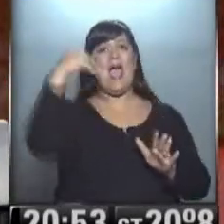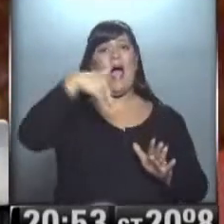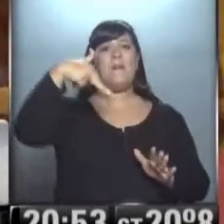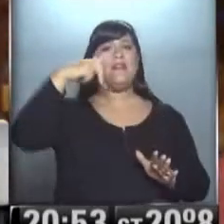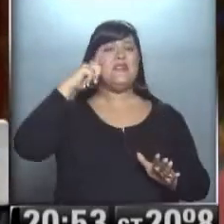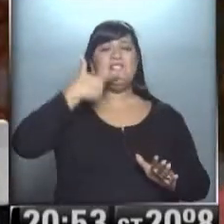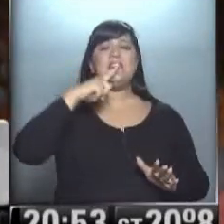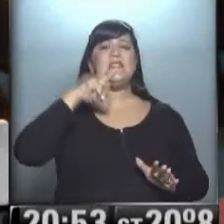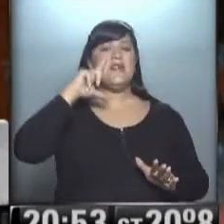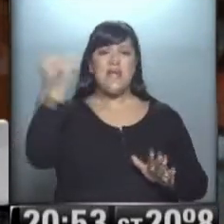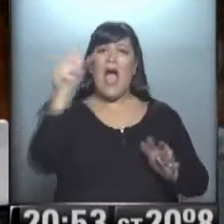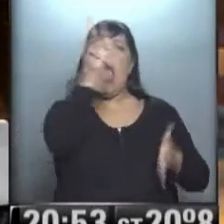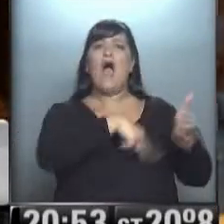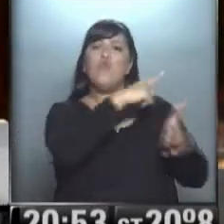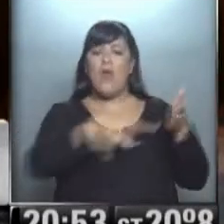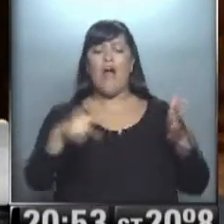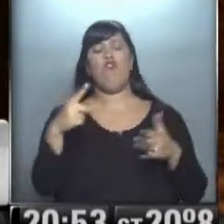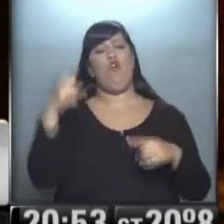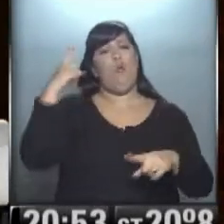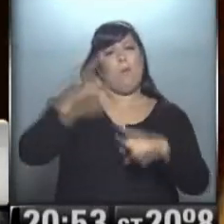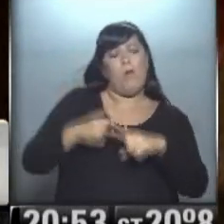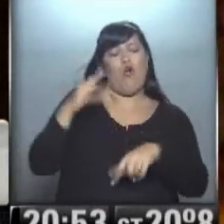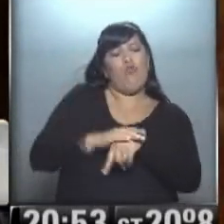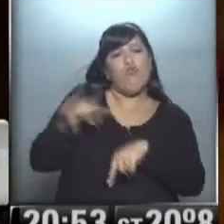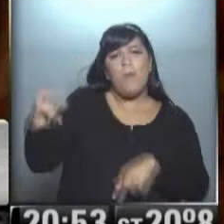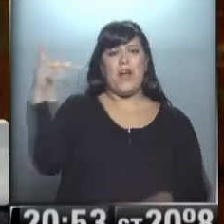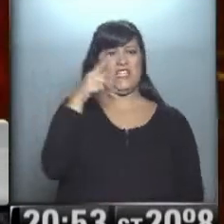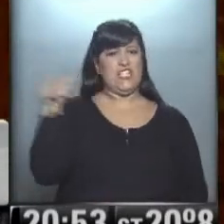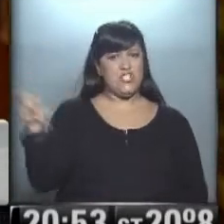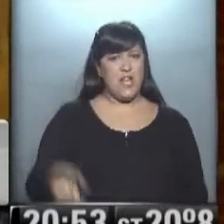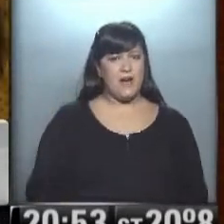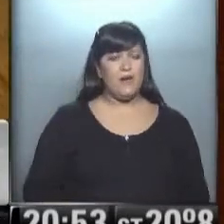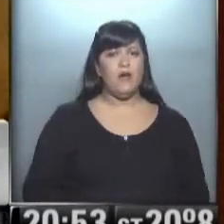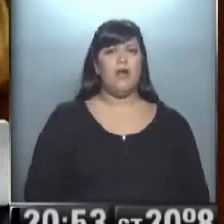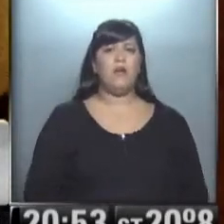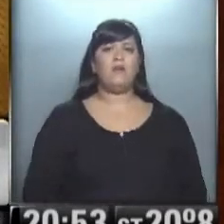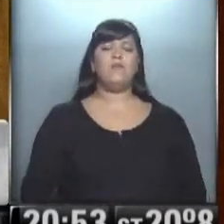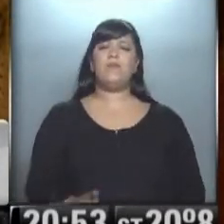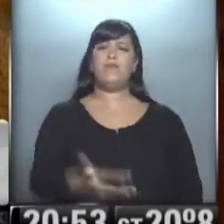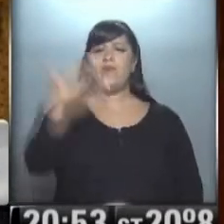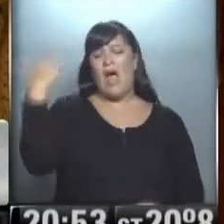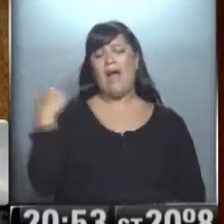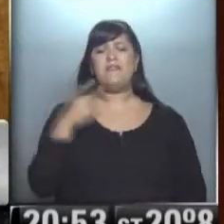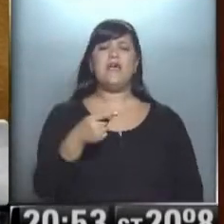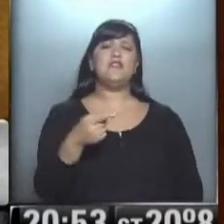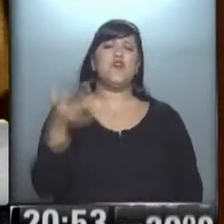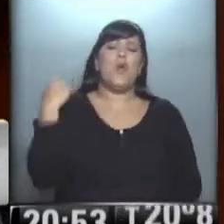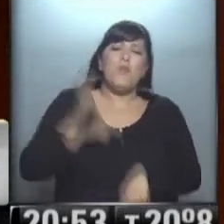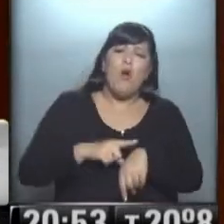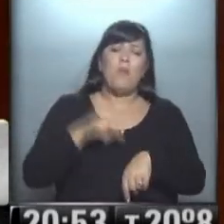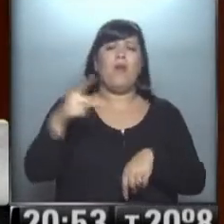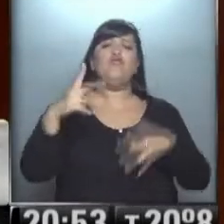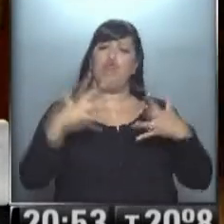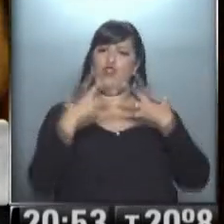embiste con toda rigurosidad contra los que en su momento fueron defensores